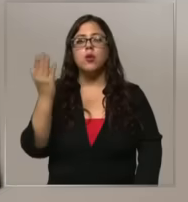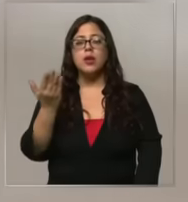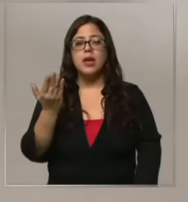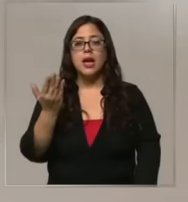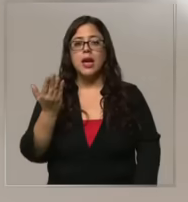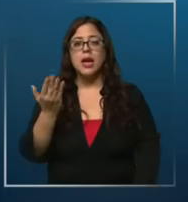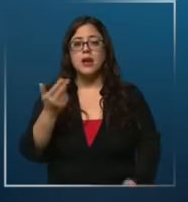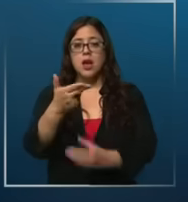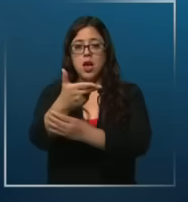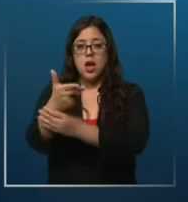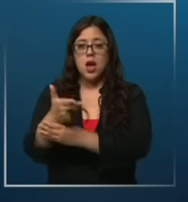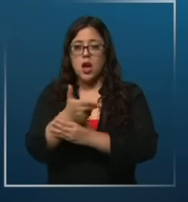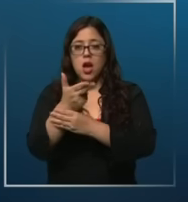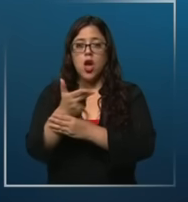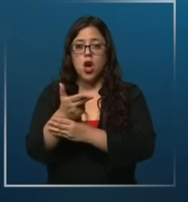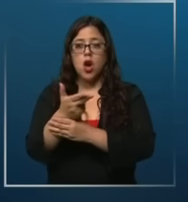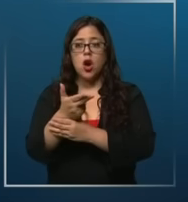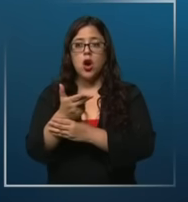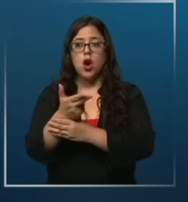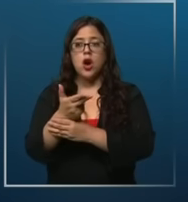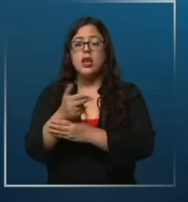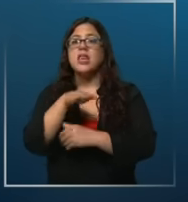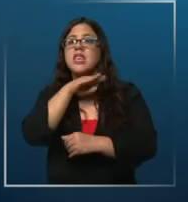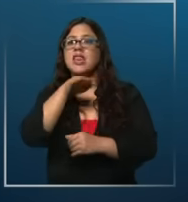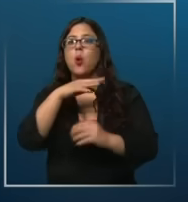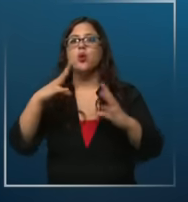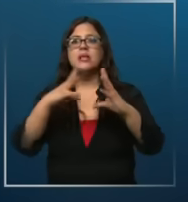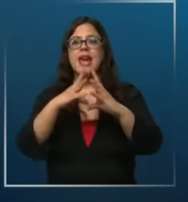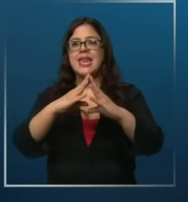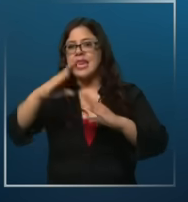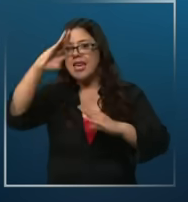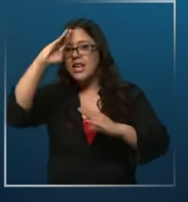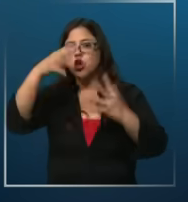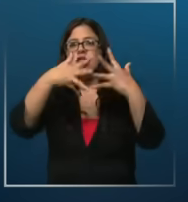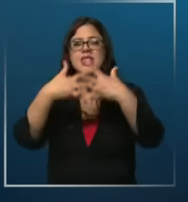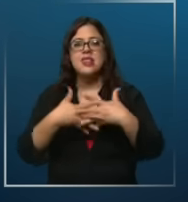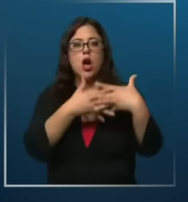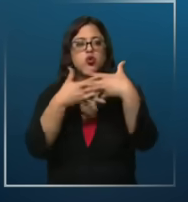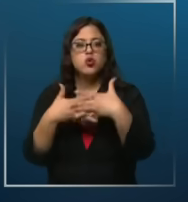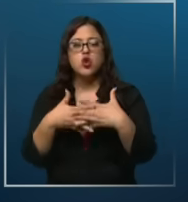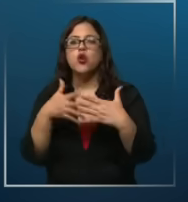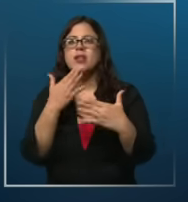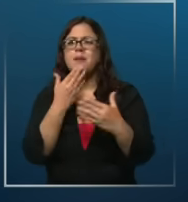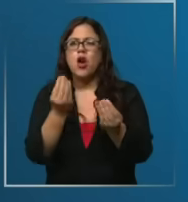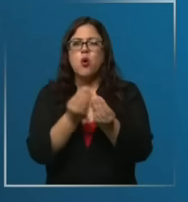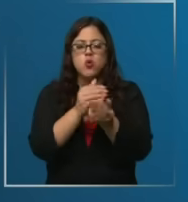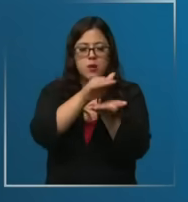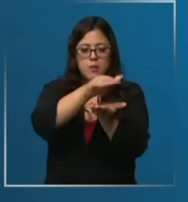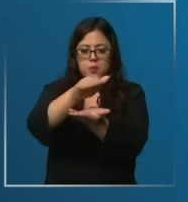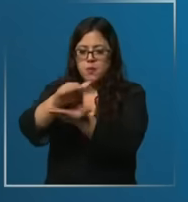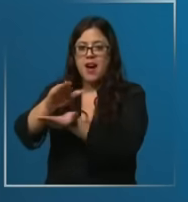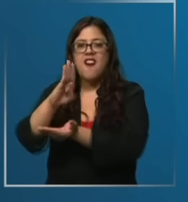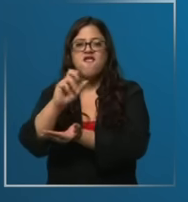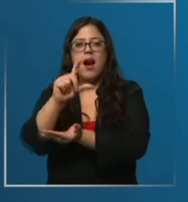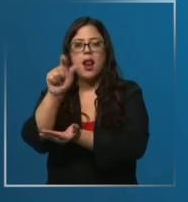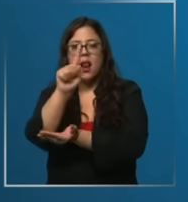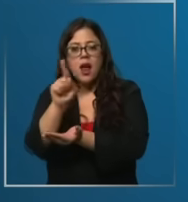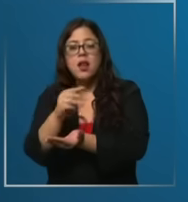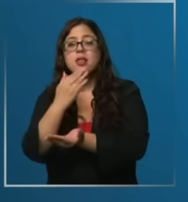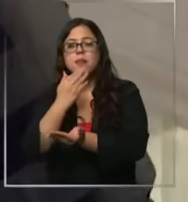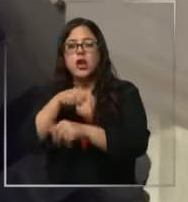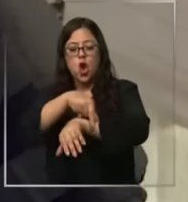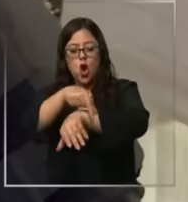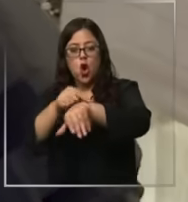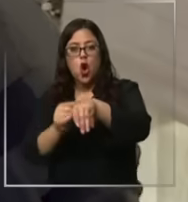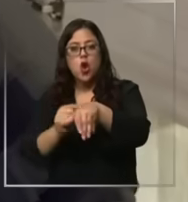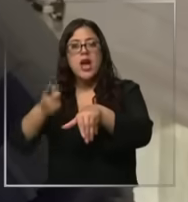armamento de fuego utilizado por el ejército de Estados Unidos, junto con gran cantidad de munición. Además, encontramos joyas